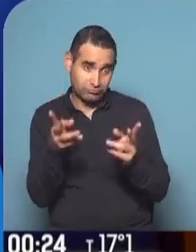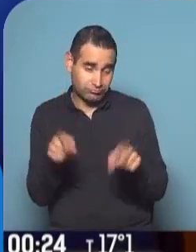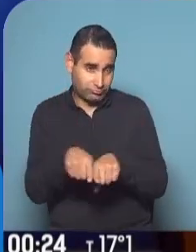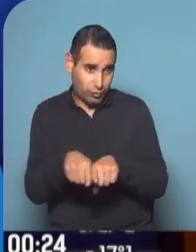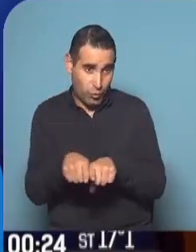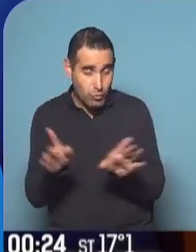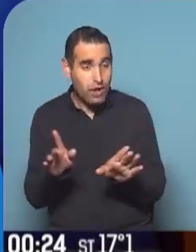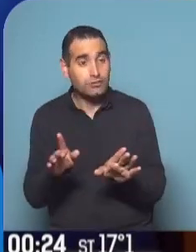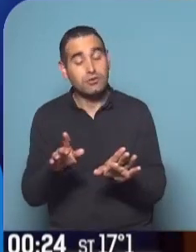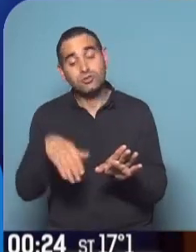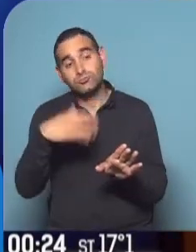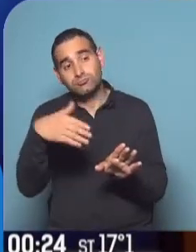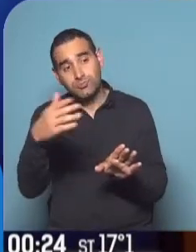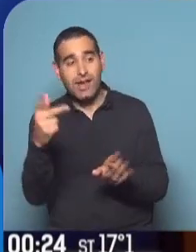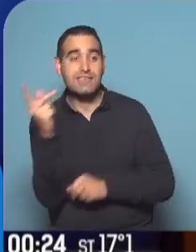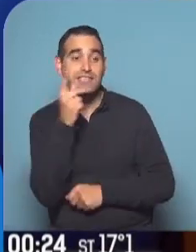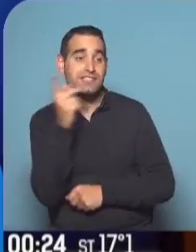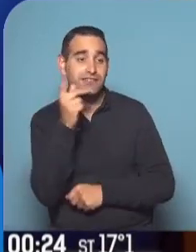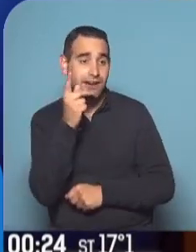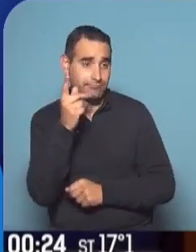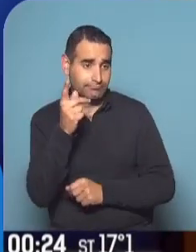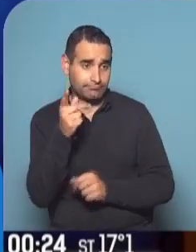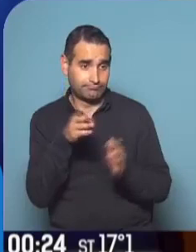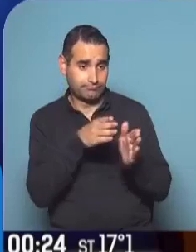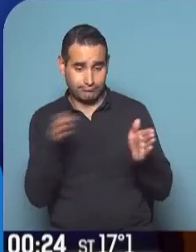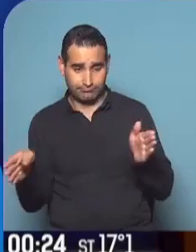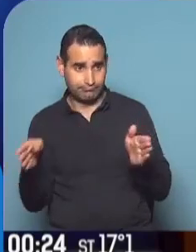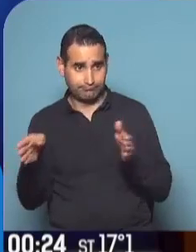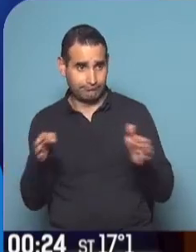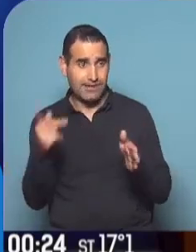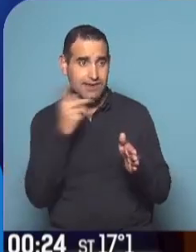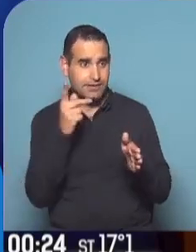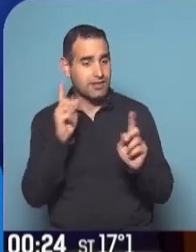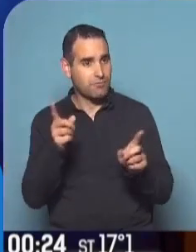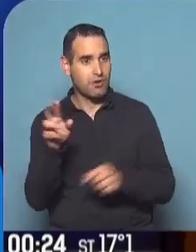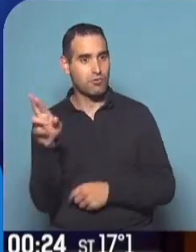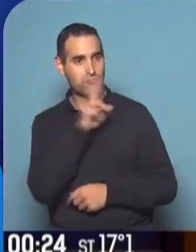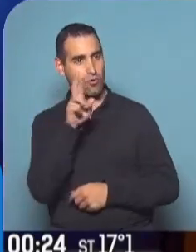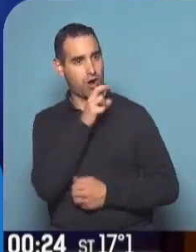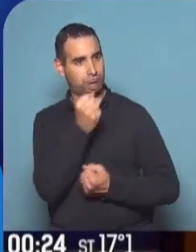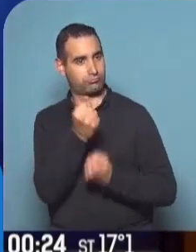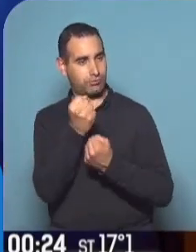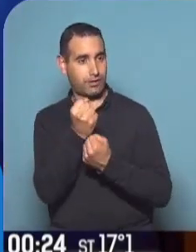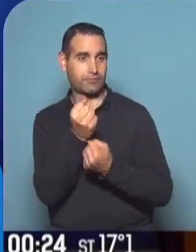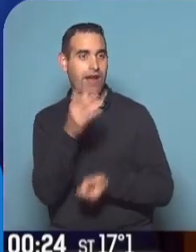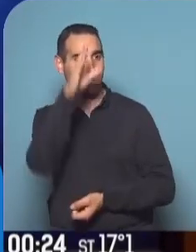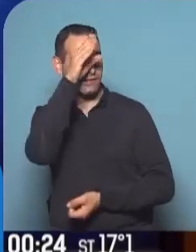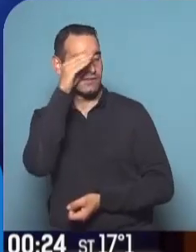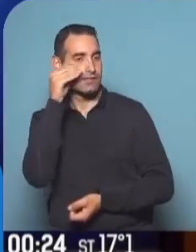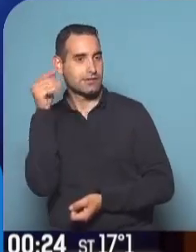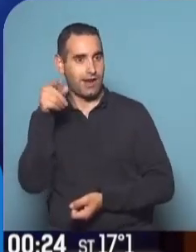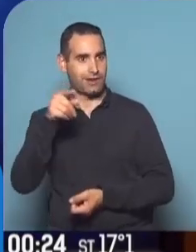supuesto después durante el periodo del kirchnerismo digamos está este matriarcado que estableció cristina kirchner